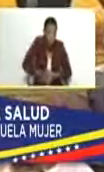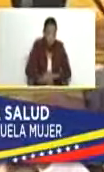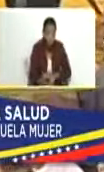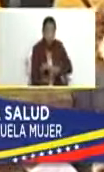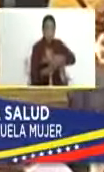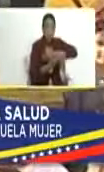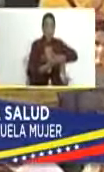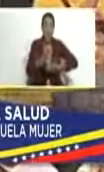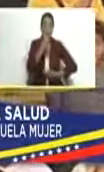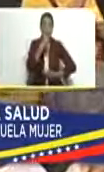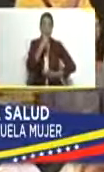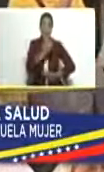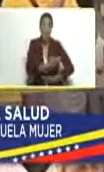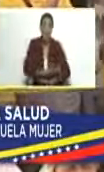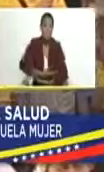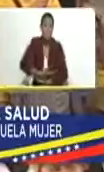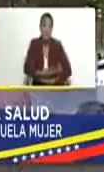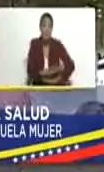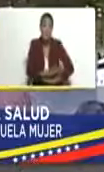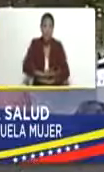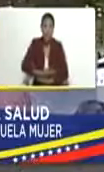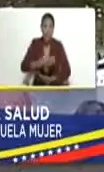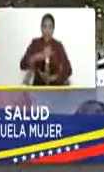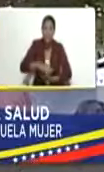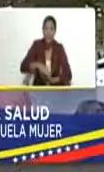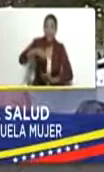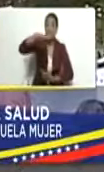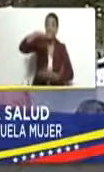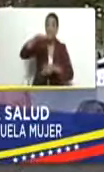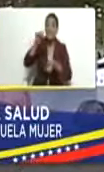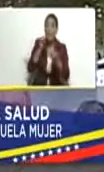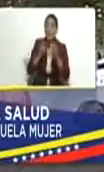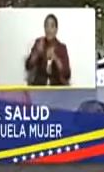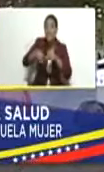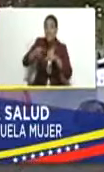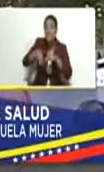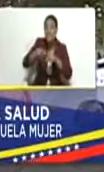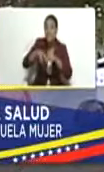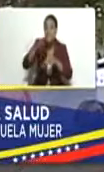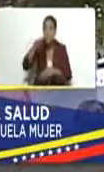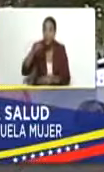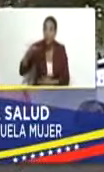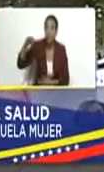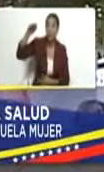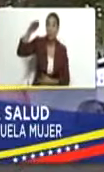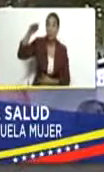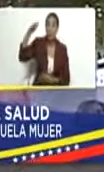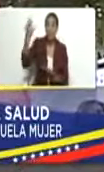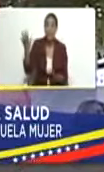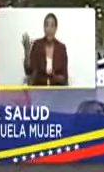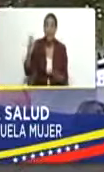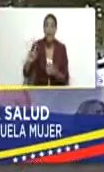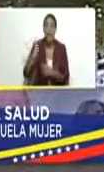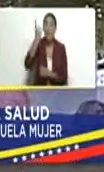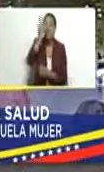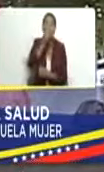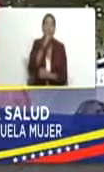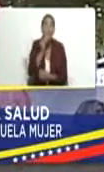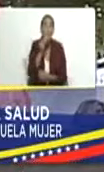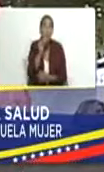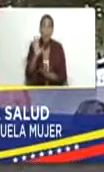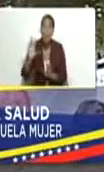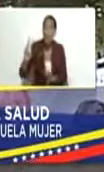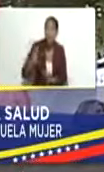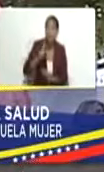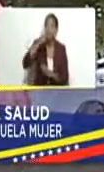Desde la lactancia materna, desde la infancia, desde la primera juventud, la